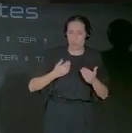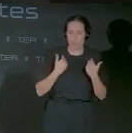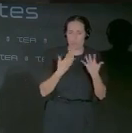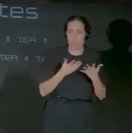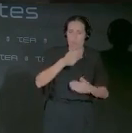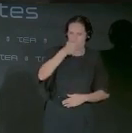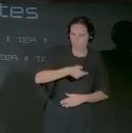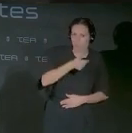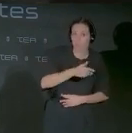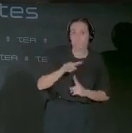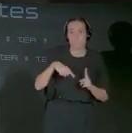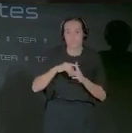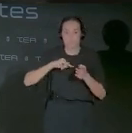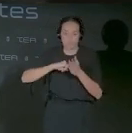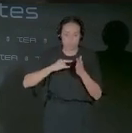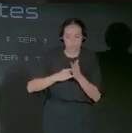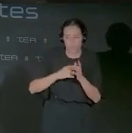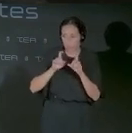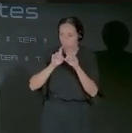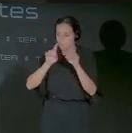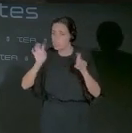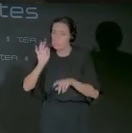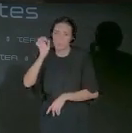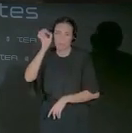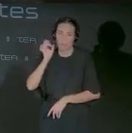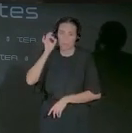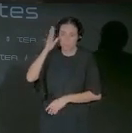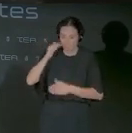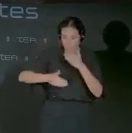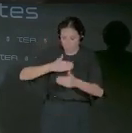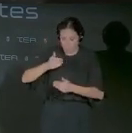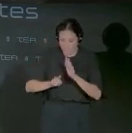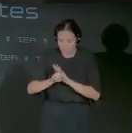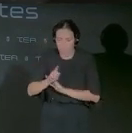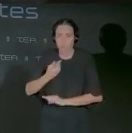a todos los proyectos, empresas, iniciativas que se están desarrollando.